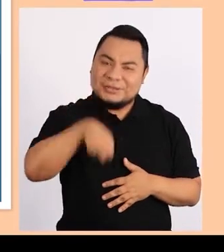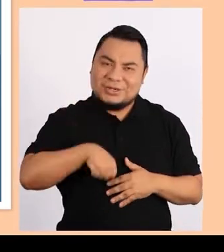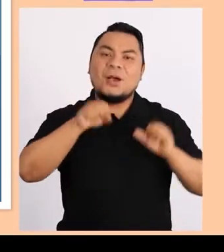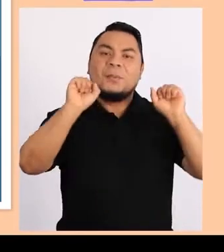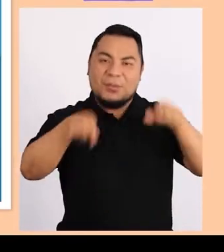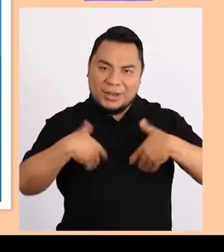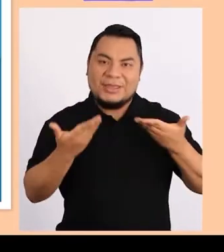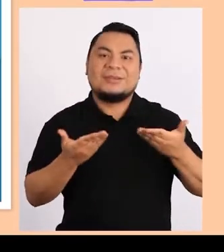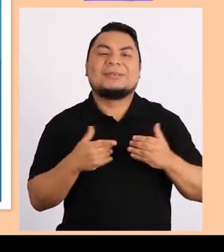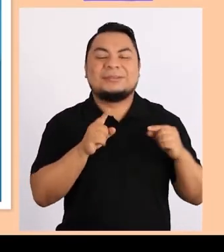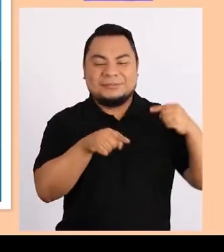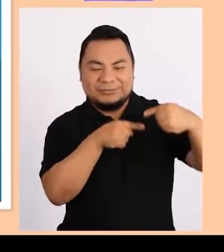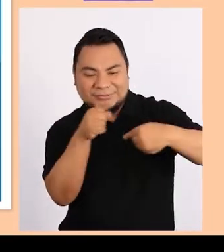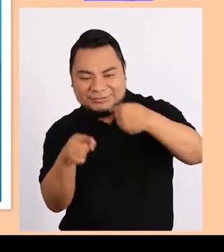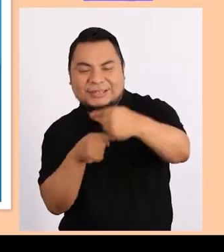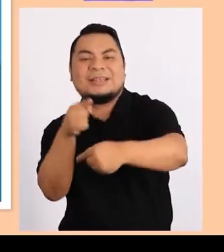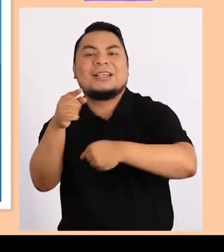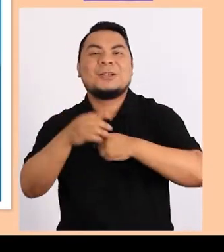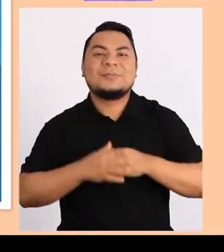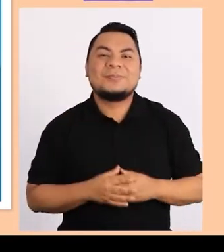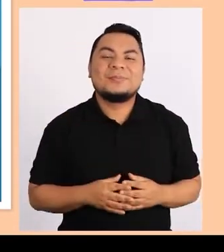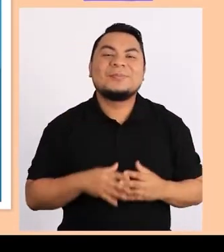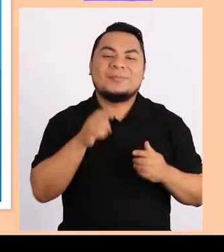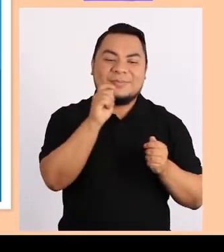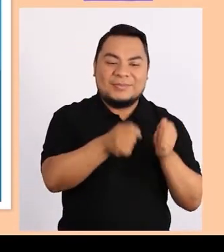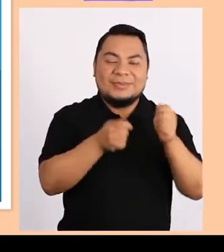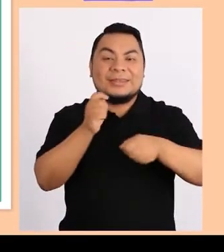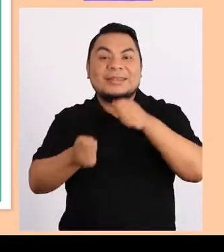yo puedo.